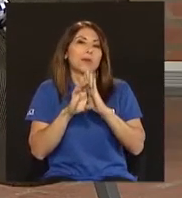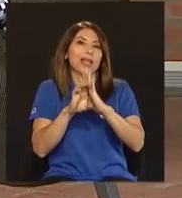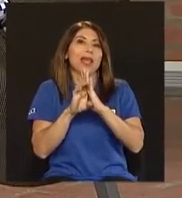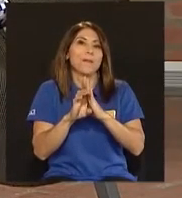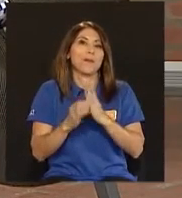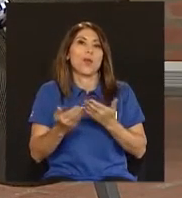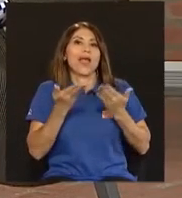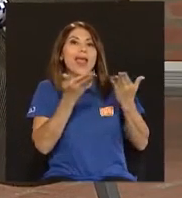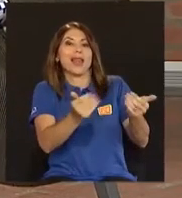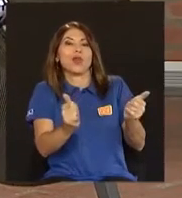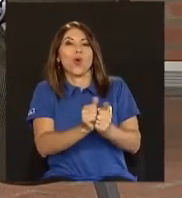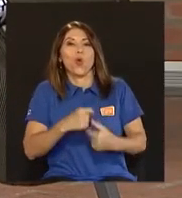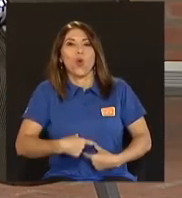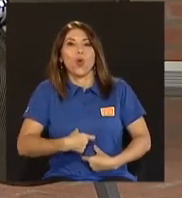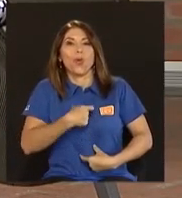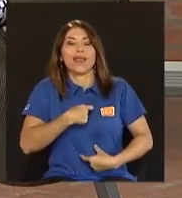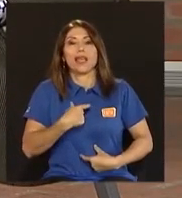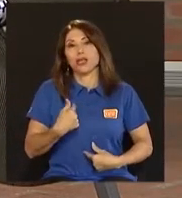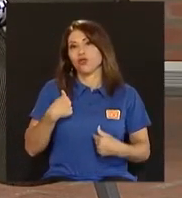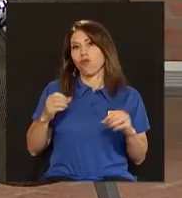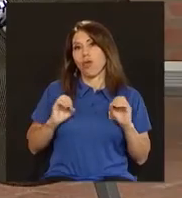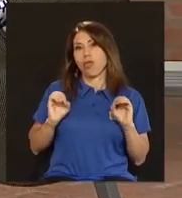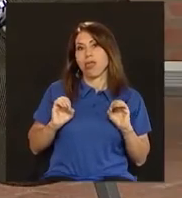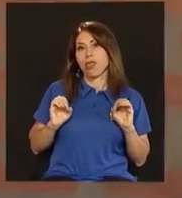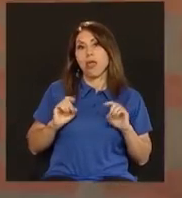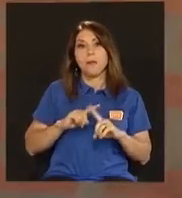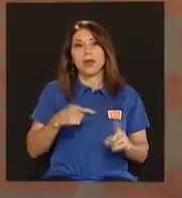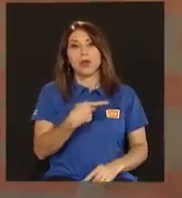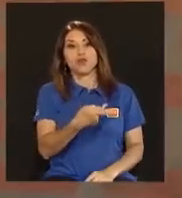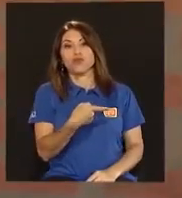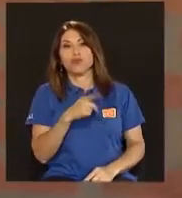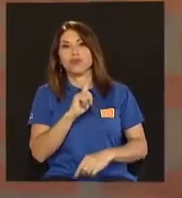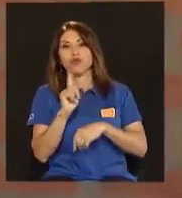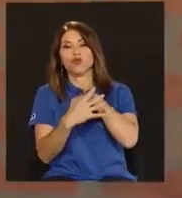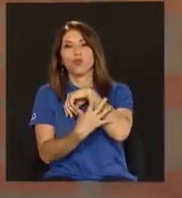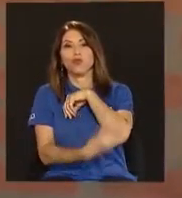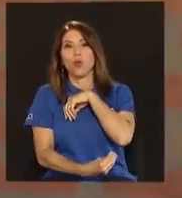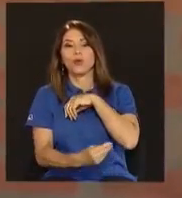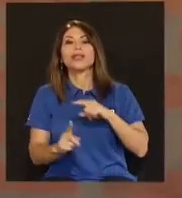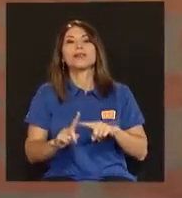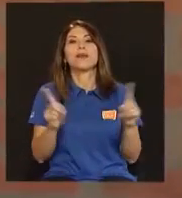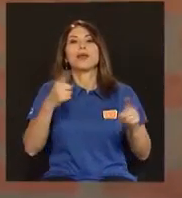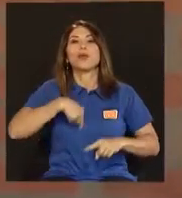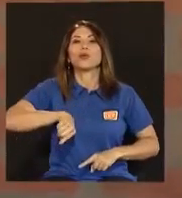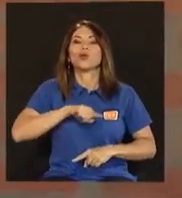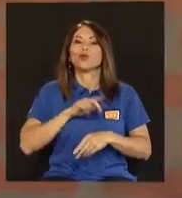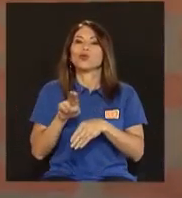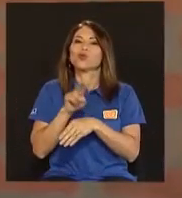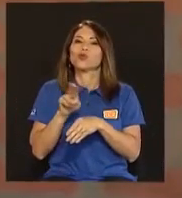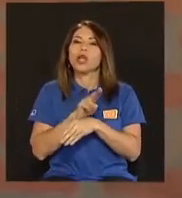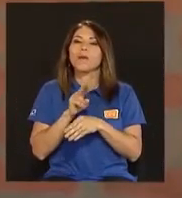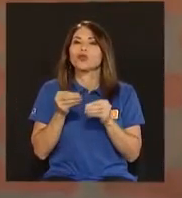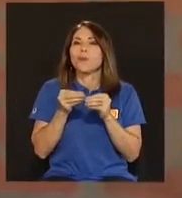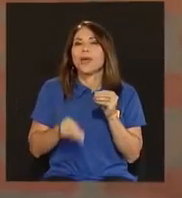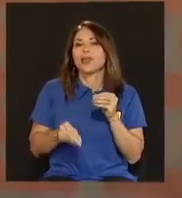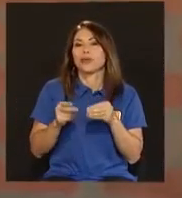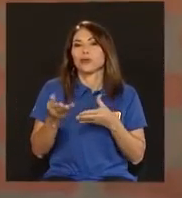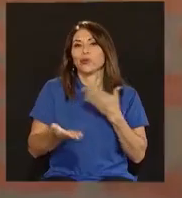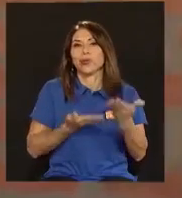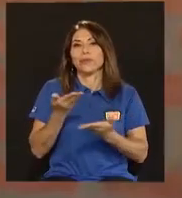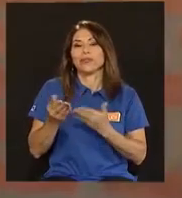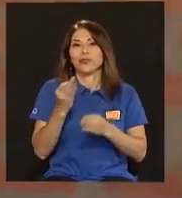y que, créannoslos, ninguno de los dos somos pobres, pero usamos menos los servicios financieros, y esa es